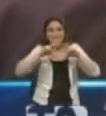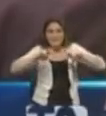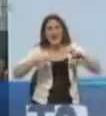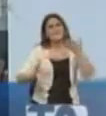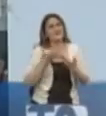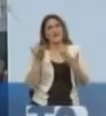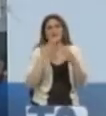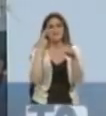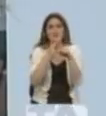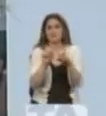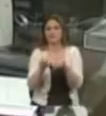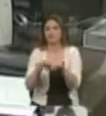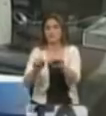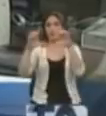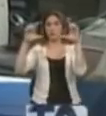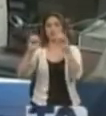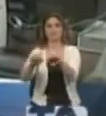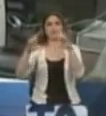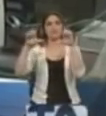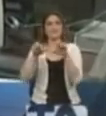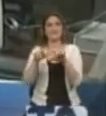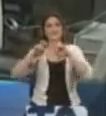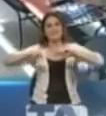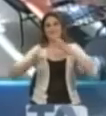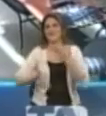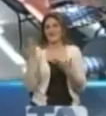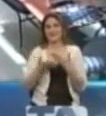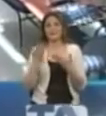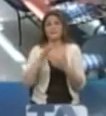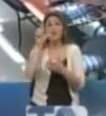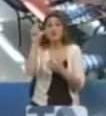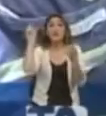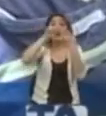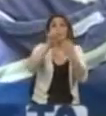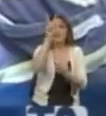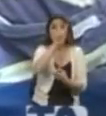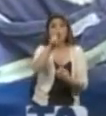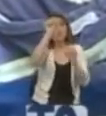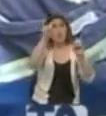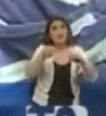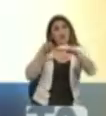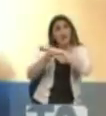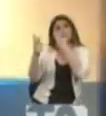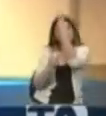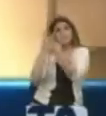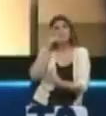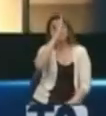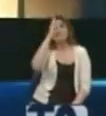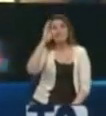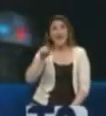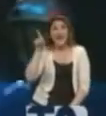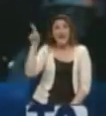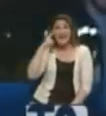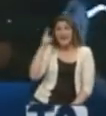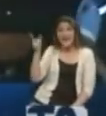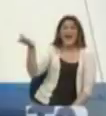la Asamblea Nacional. La biblioteca atiende de lunes a viernes. Allí podrá revisar documentos en físico o en digital. Luego del incendio del